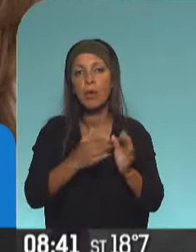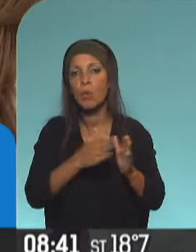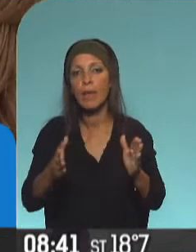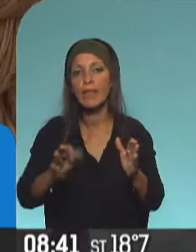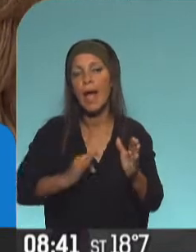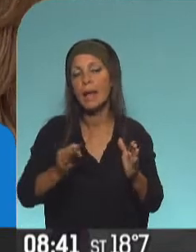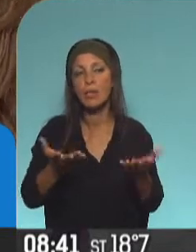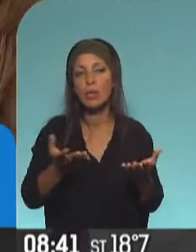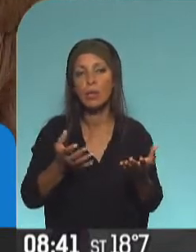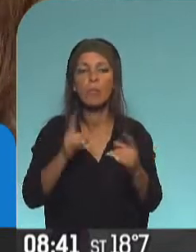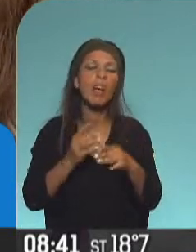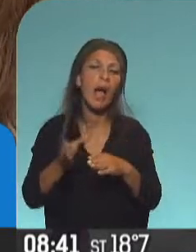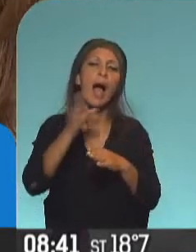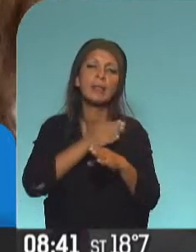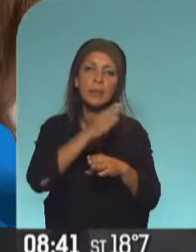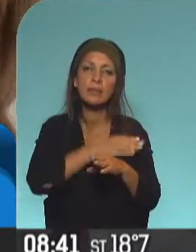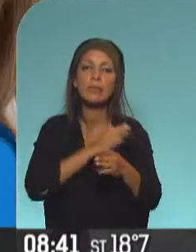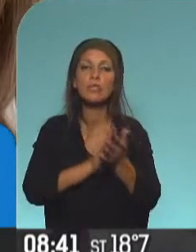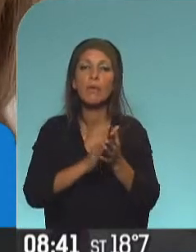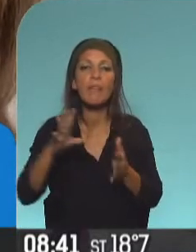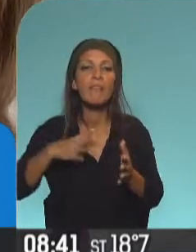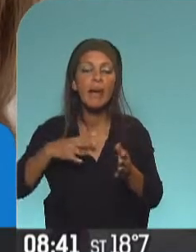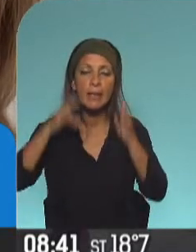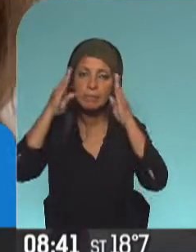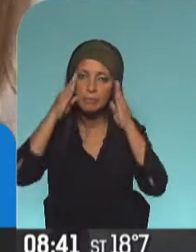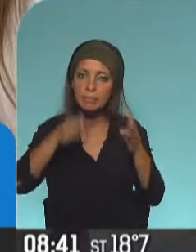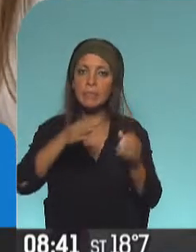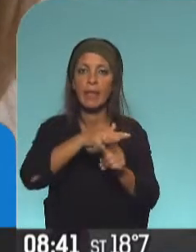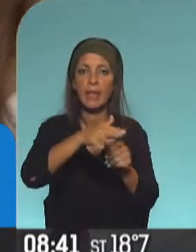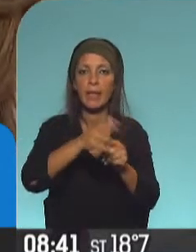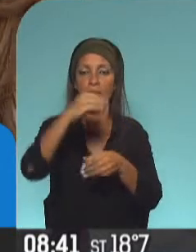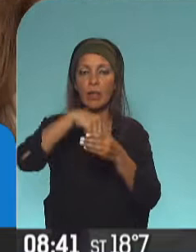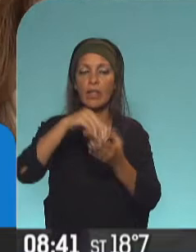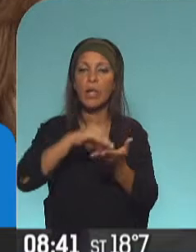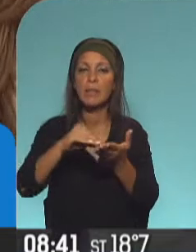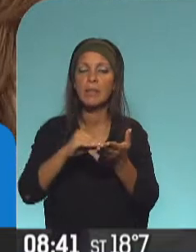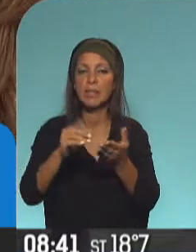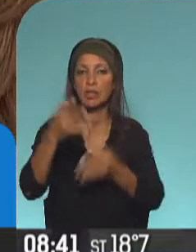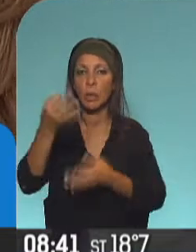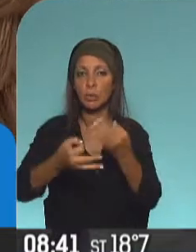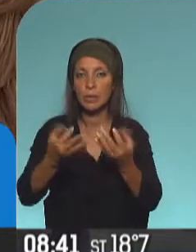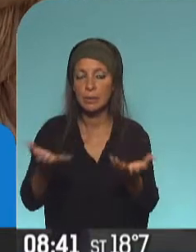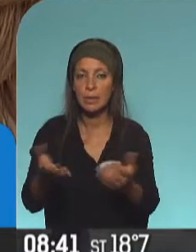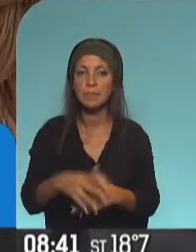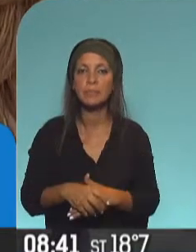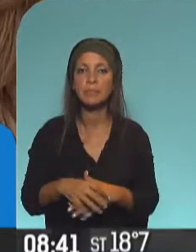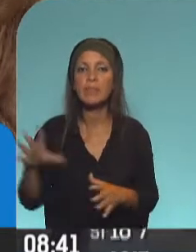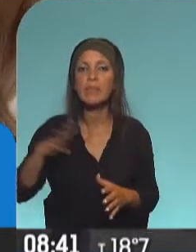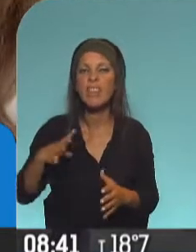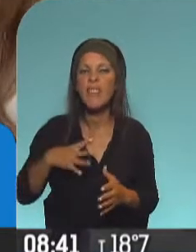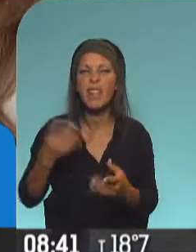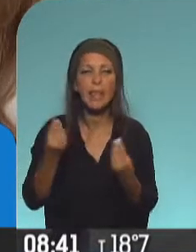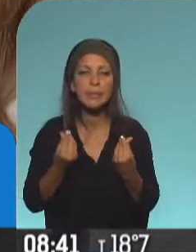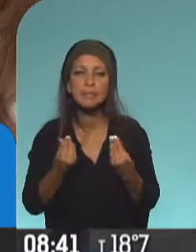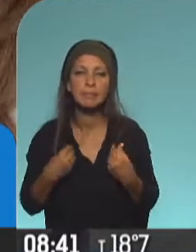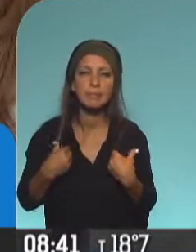en la gestión, sino durante mucho tiempo, de la falta de perspectiva de género en la administración de justicia, esta falta de